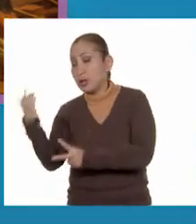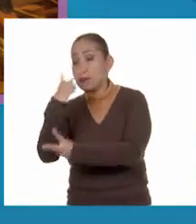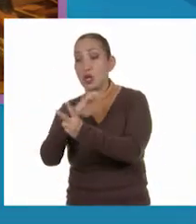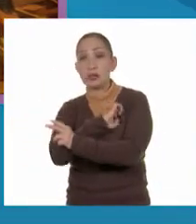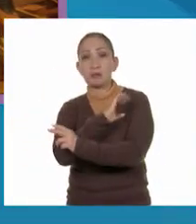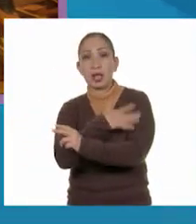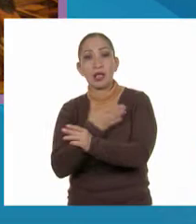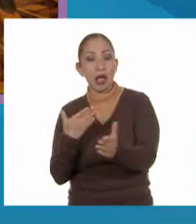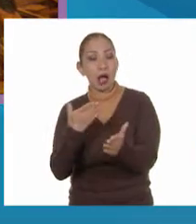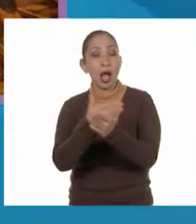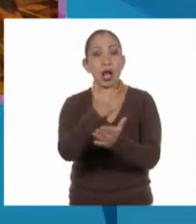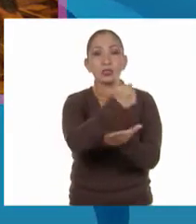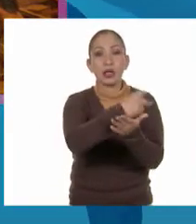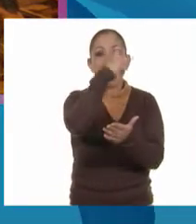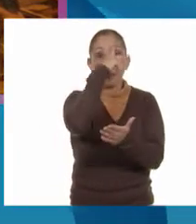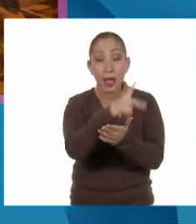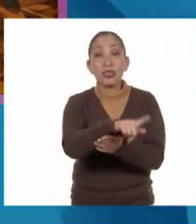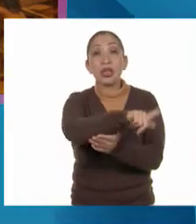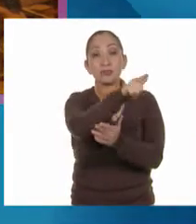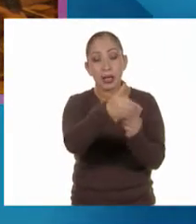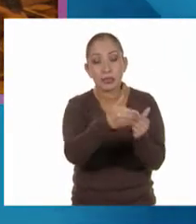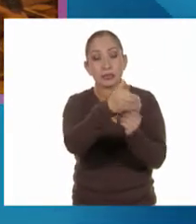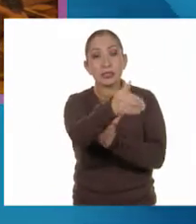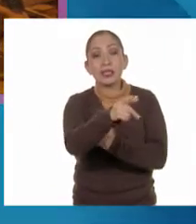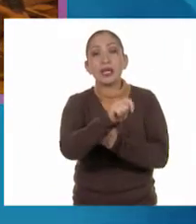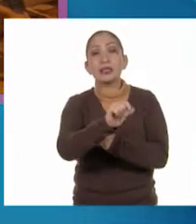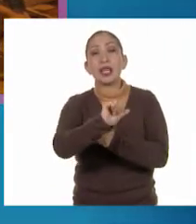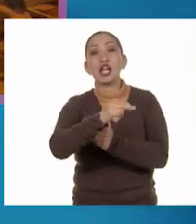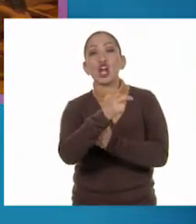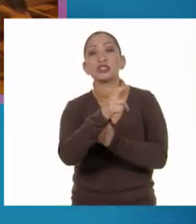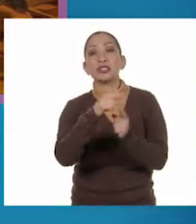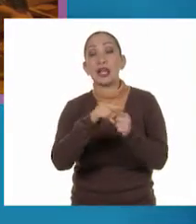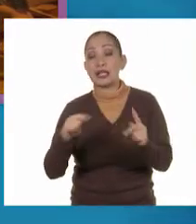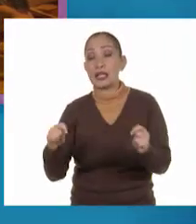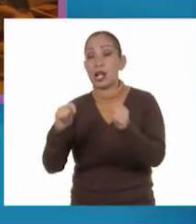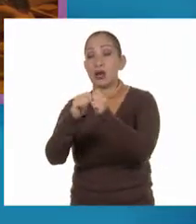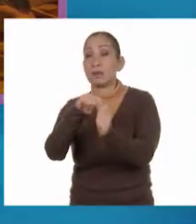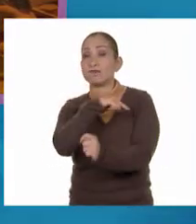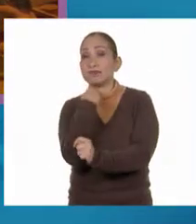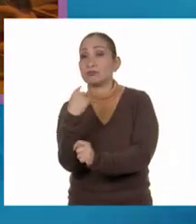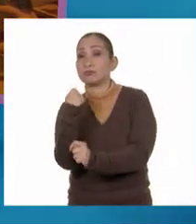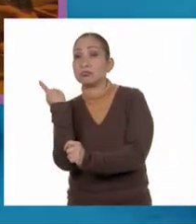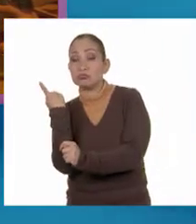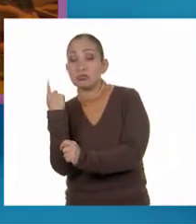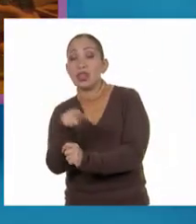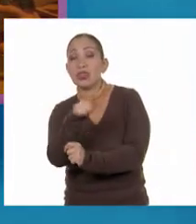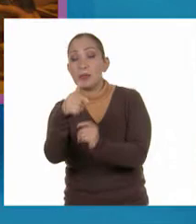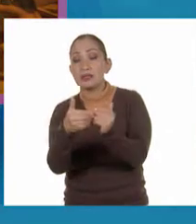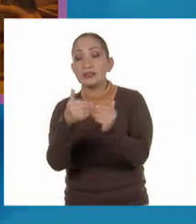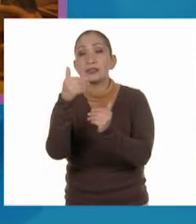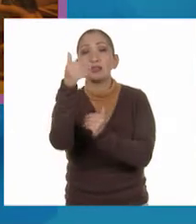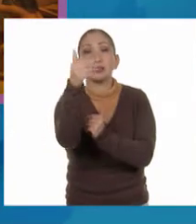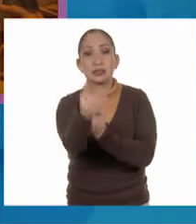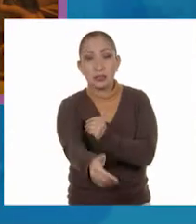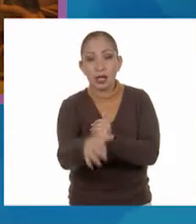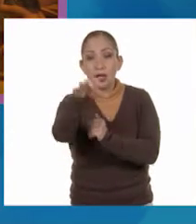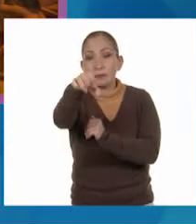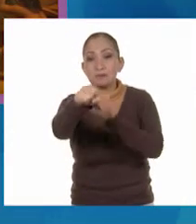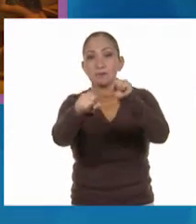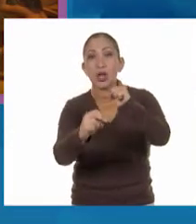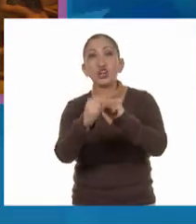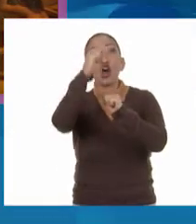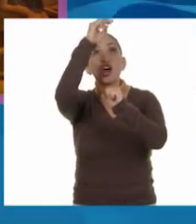capital mexicana y la caída de las ciudades de Tenochtitlan y Tlatelolco. Así, hasta las posteriores conquistas del sur y norte de